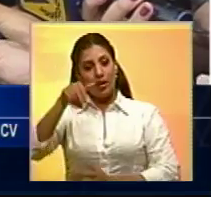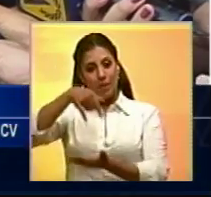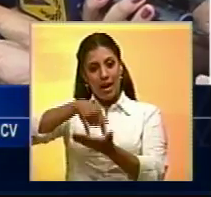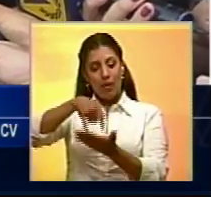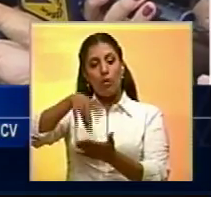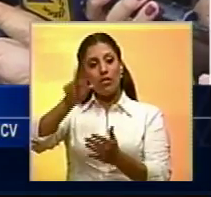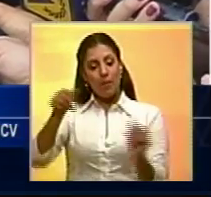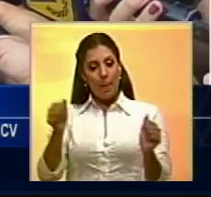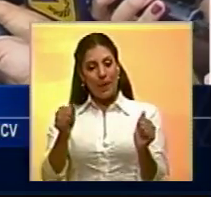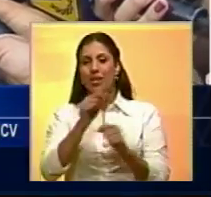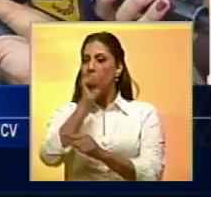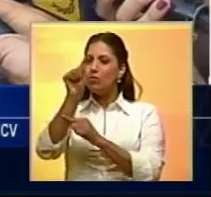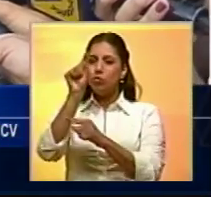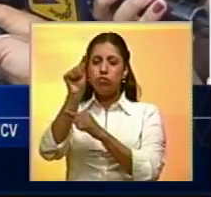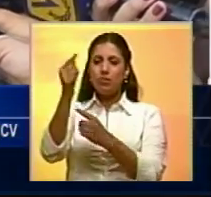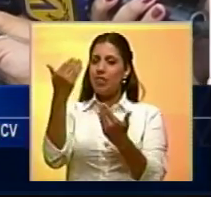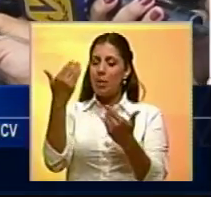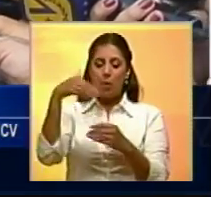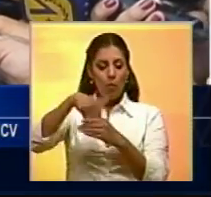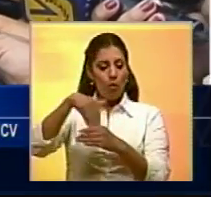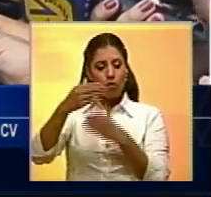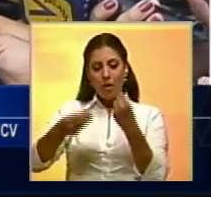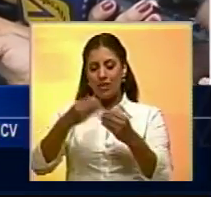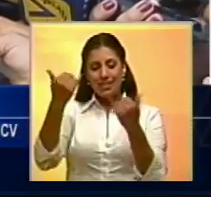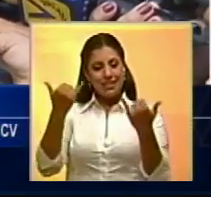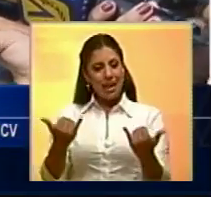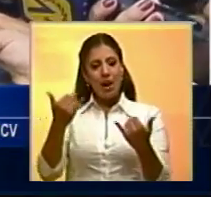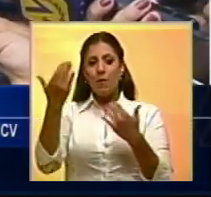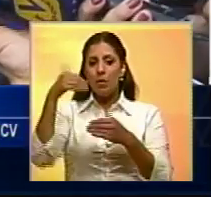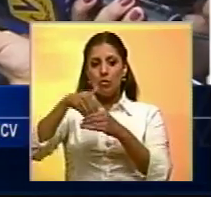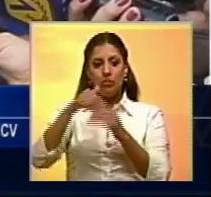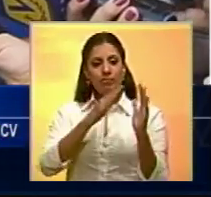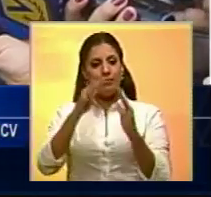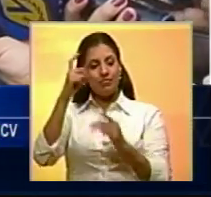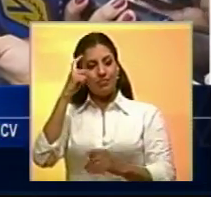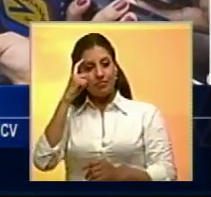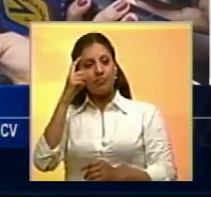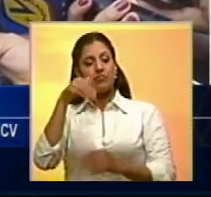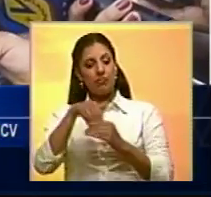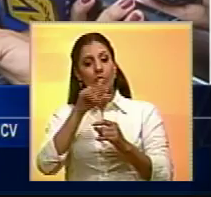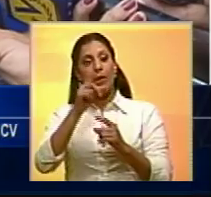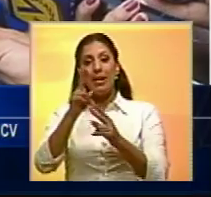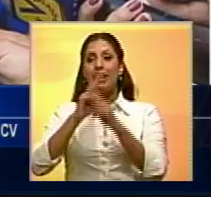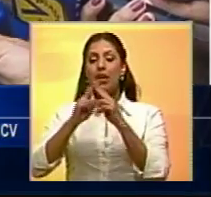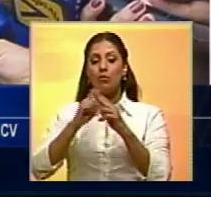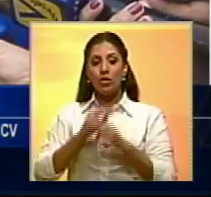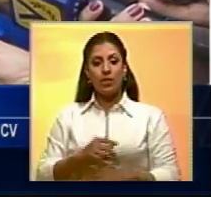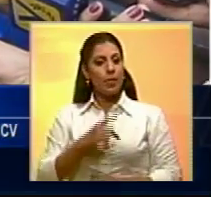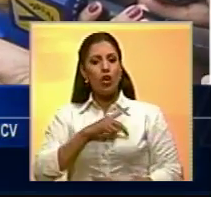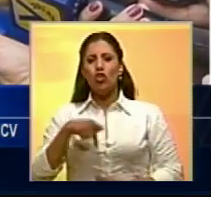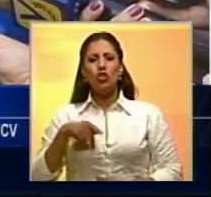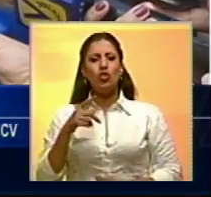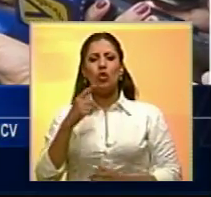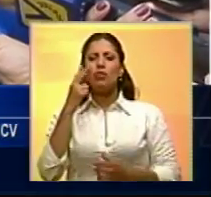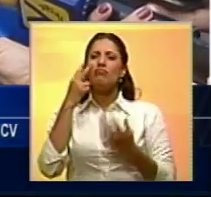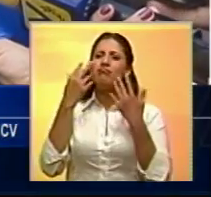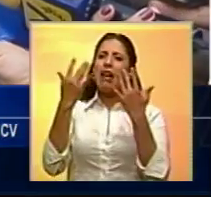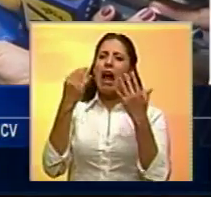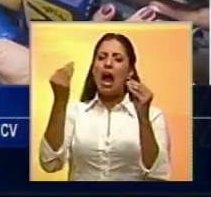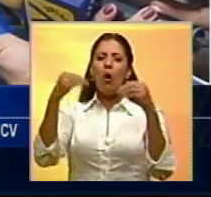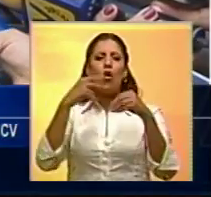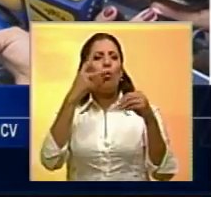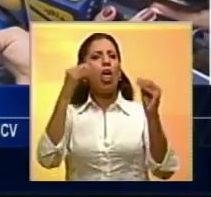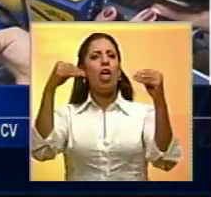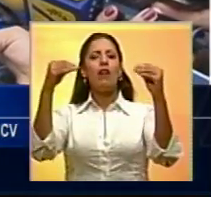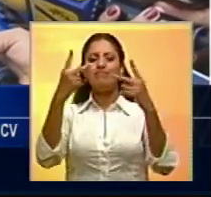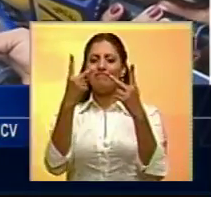y en Mérida, exigiendo elecciones ya, exigiendo un cronograma electoral y exigiendo resultados. No queremos ver un acuerdo entre